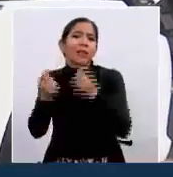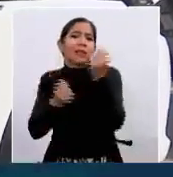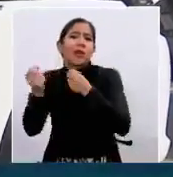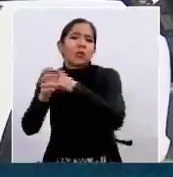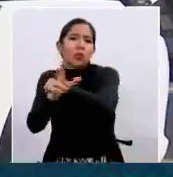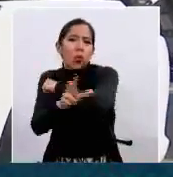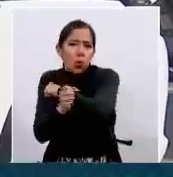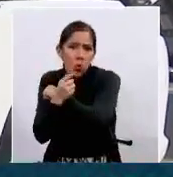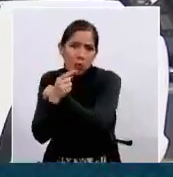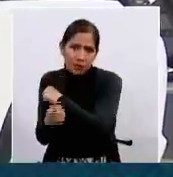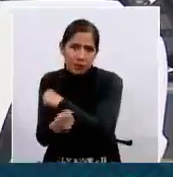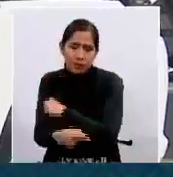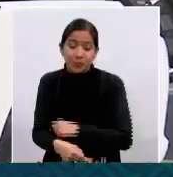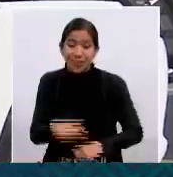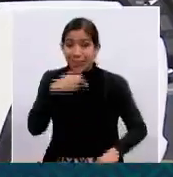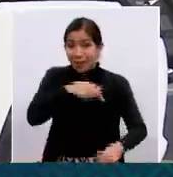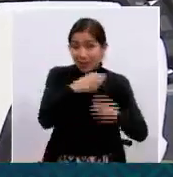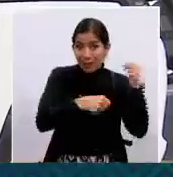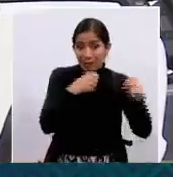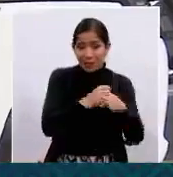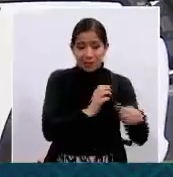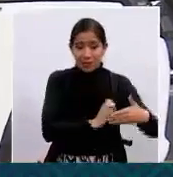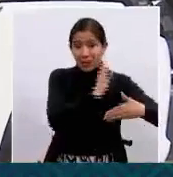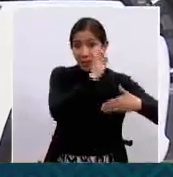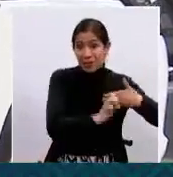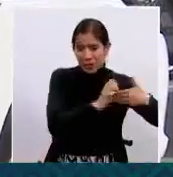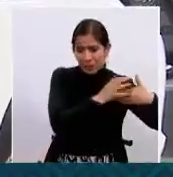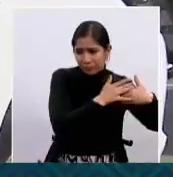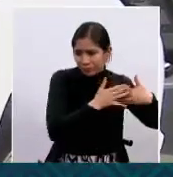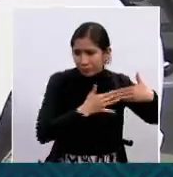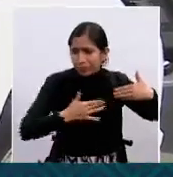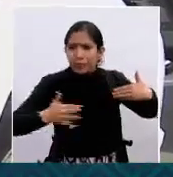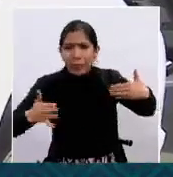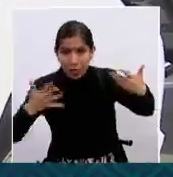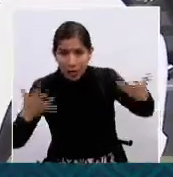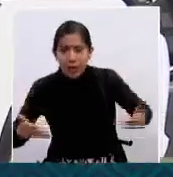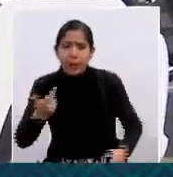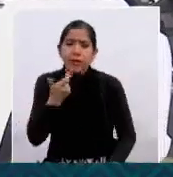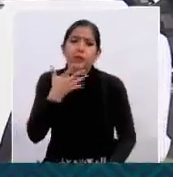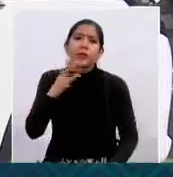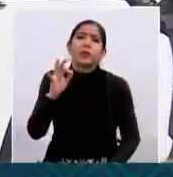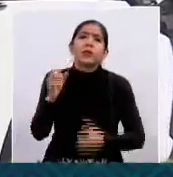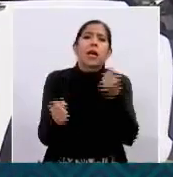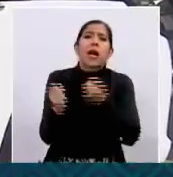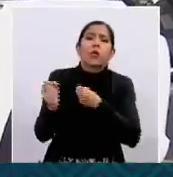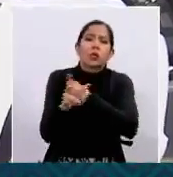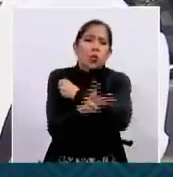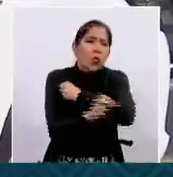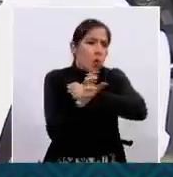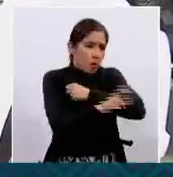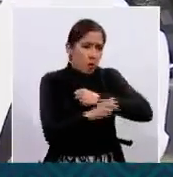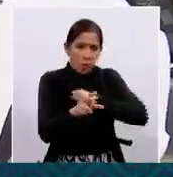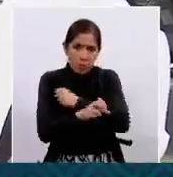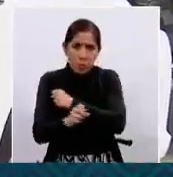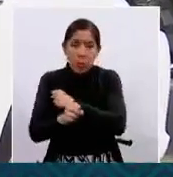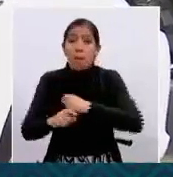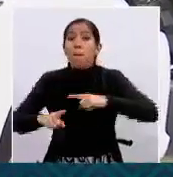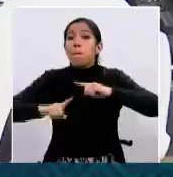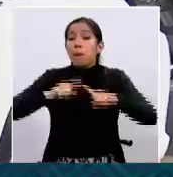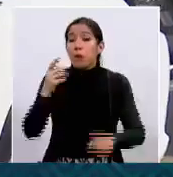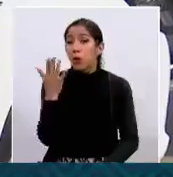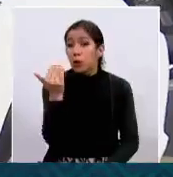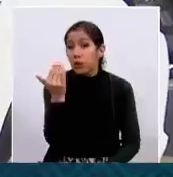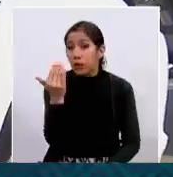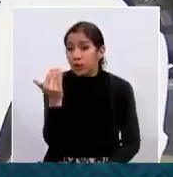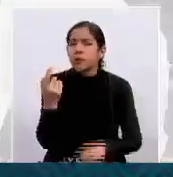gestión 2022 se han registrado 19 robos de vehículos, de los cuales 15 ya fueron recuperados de la forma más efectiva y devueltos a